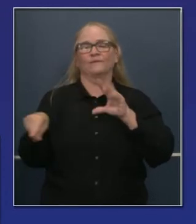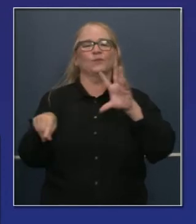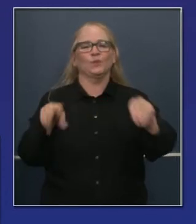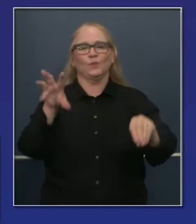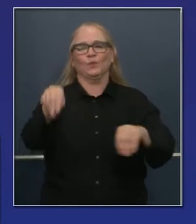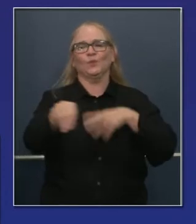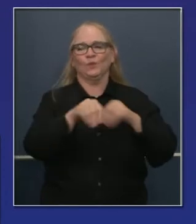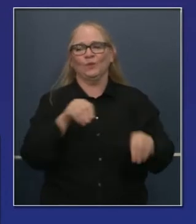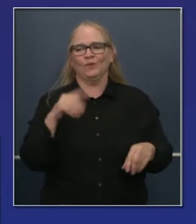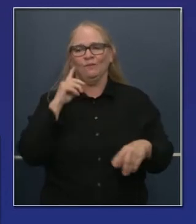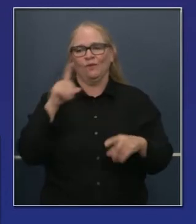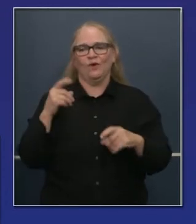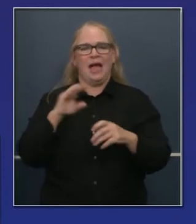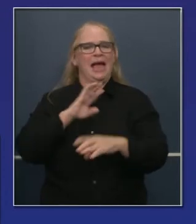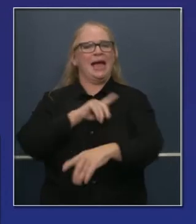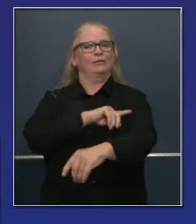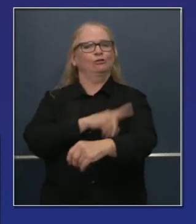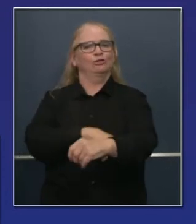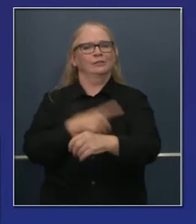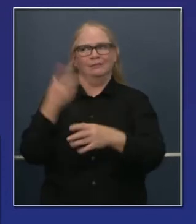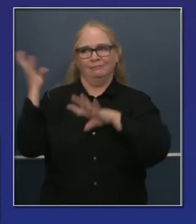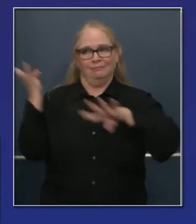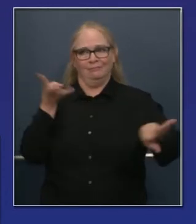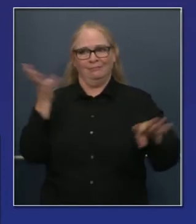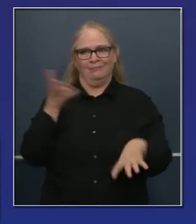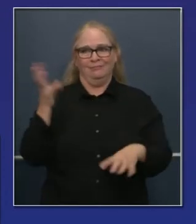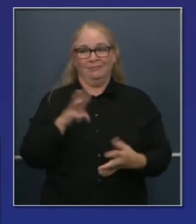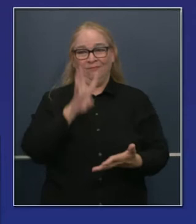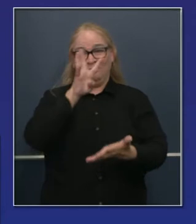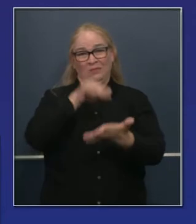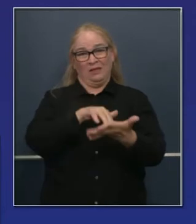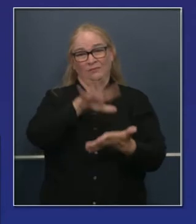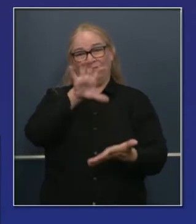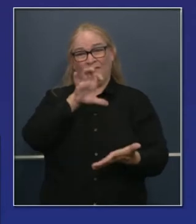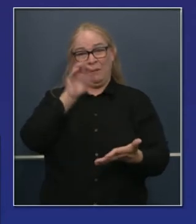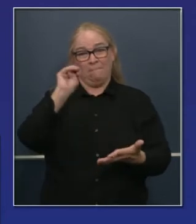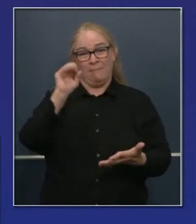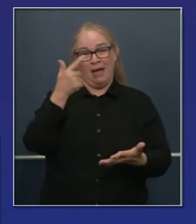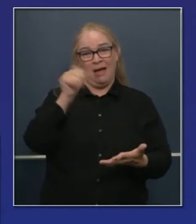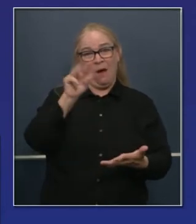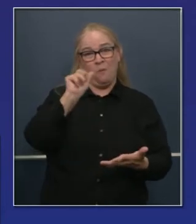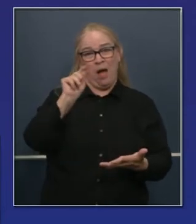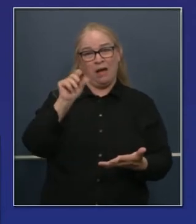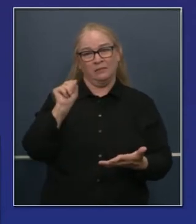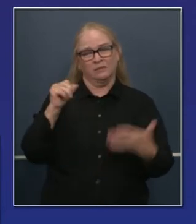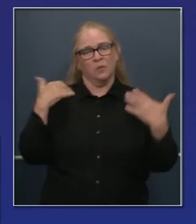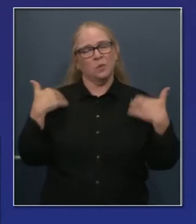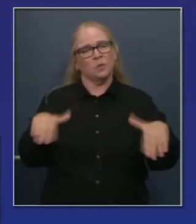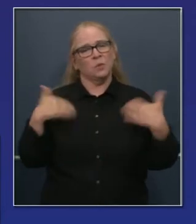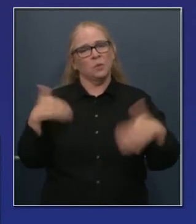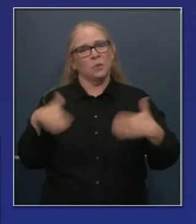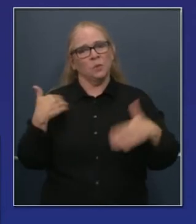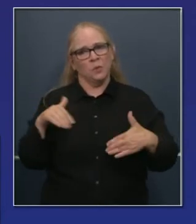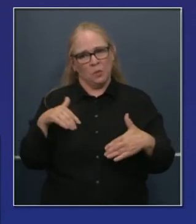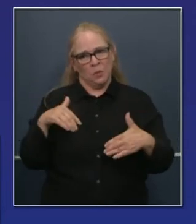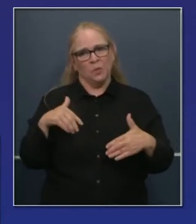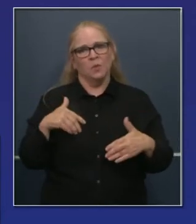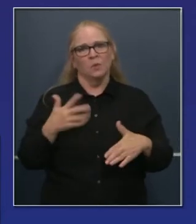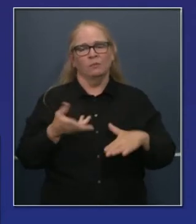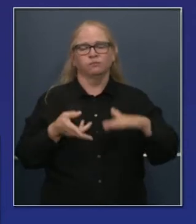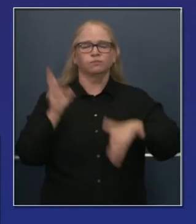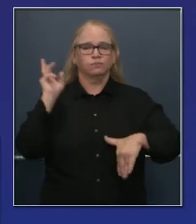necesidad mayor de energía aproximadamente 4 mil 500 megawatts 4.400 para ser